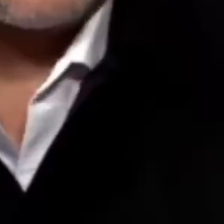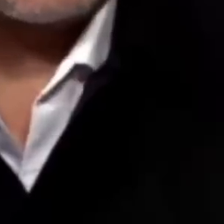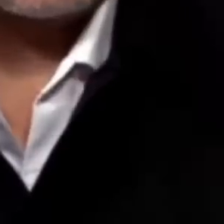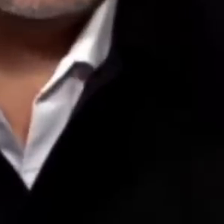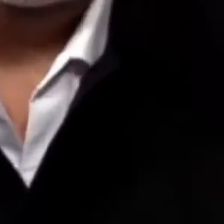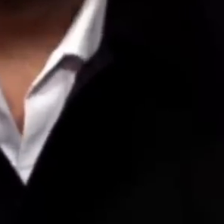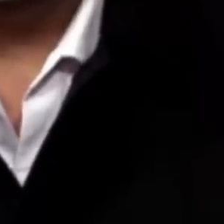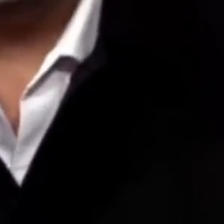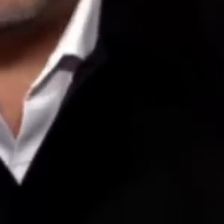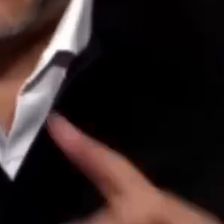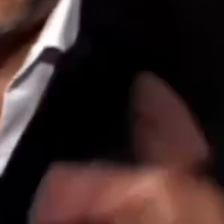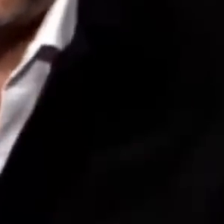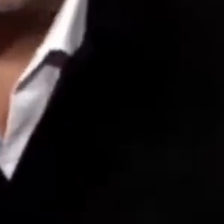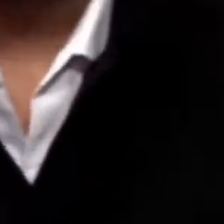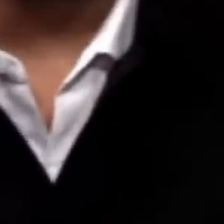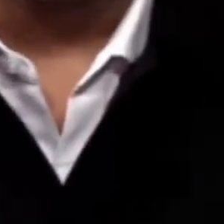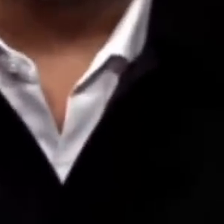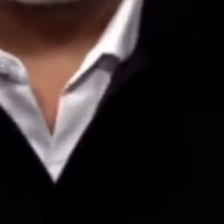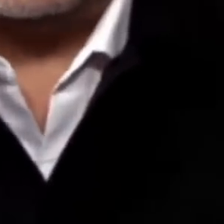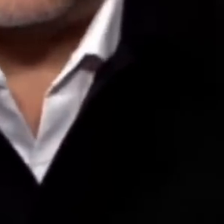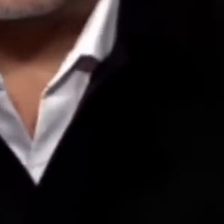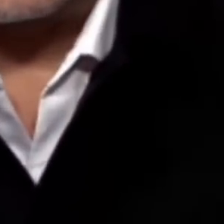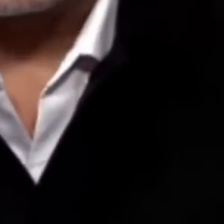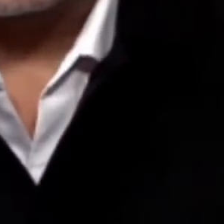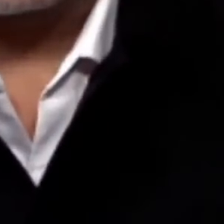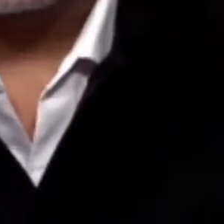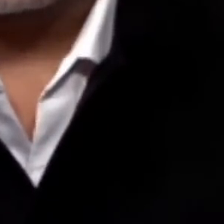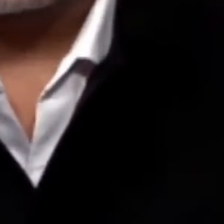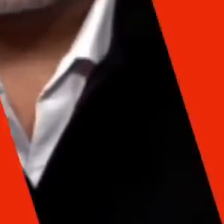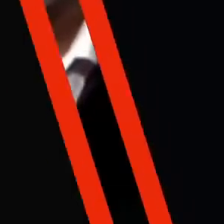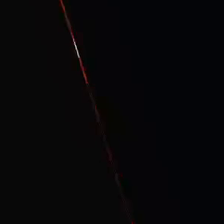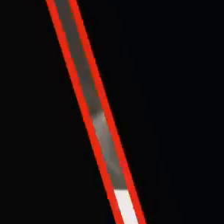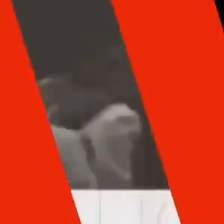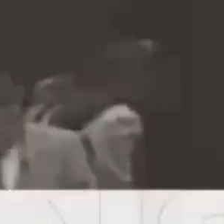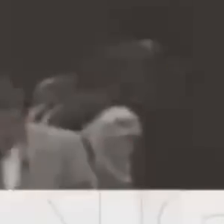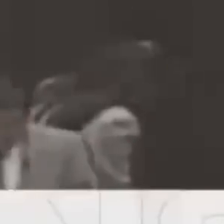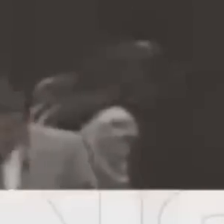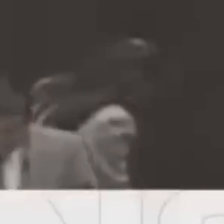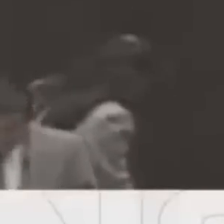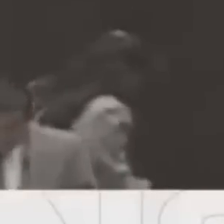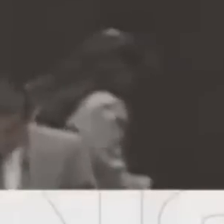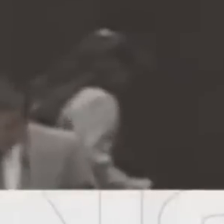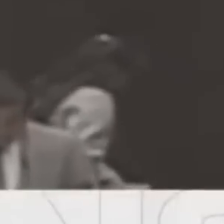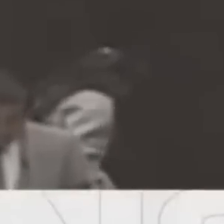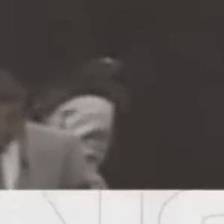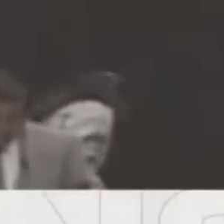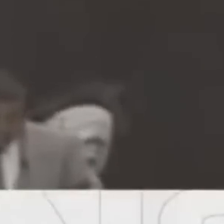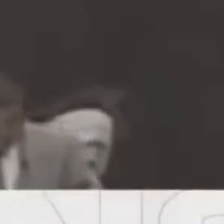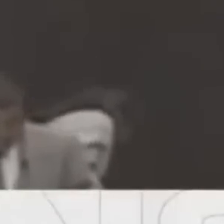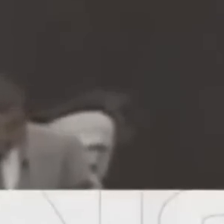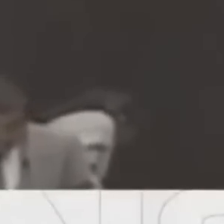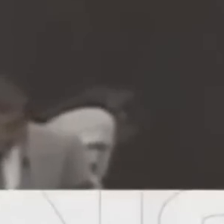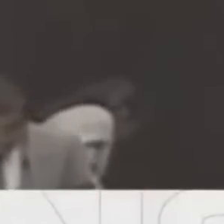equipo de producción y vamos comentando, si les parece. Prominentes políticos panistas